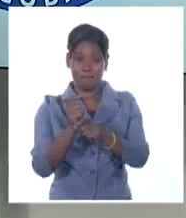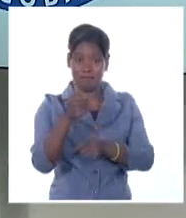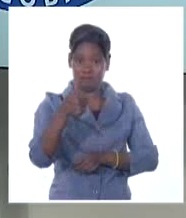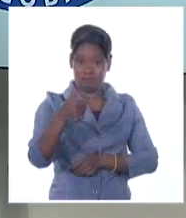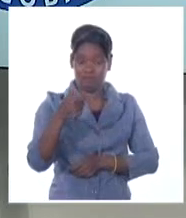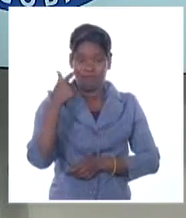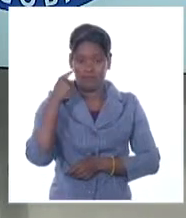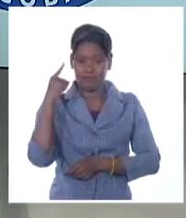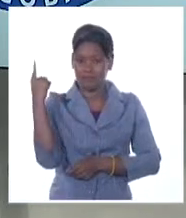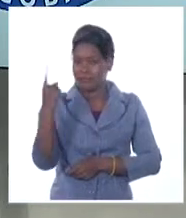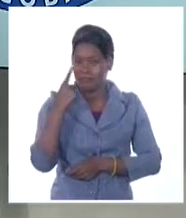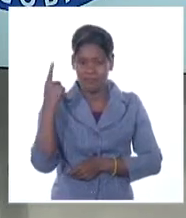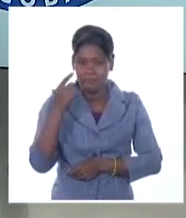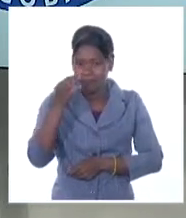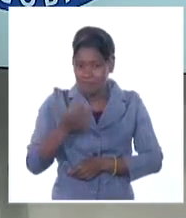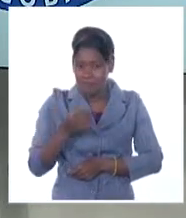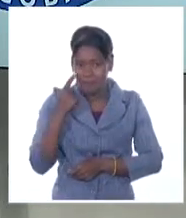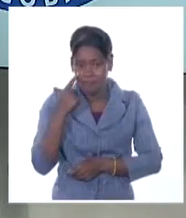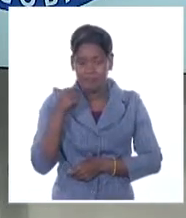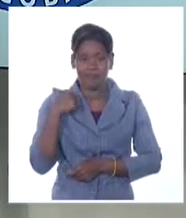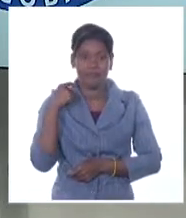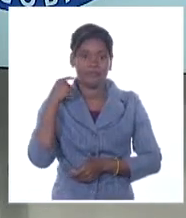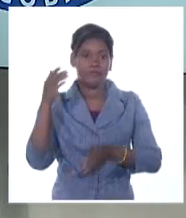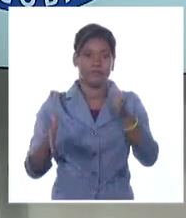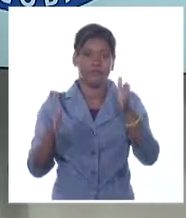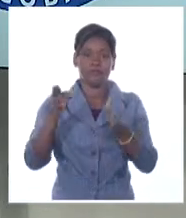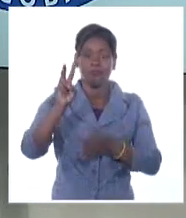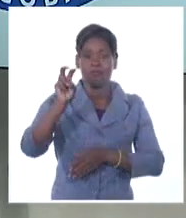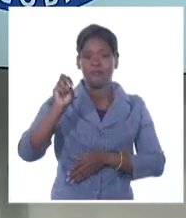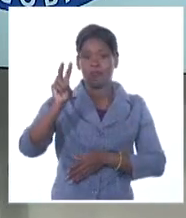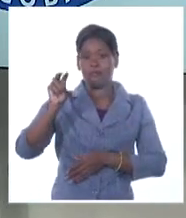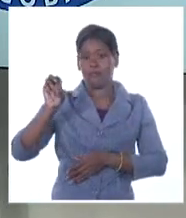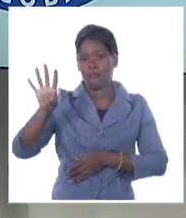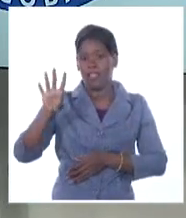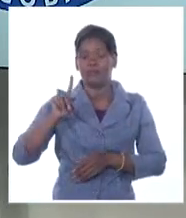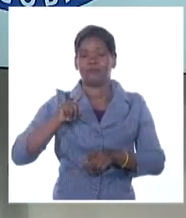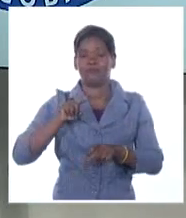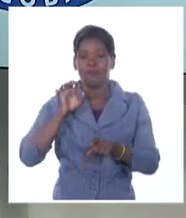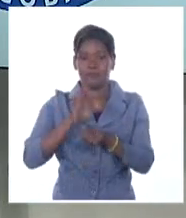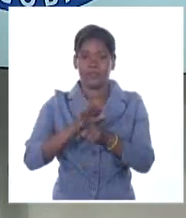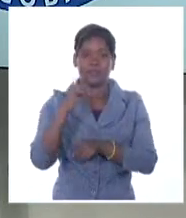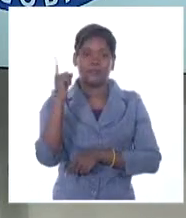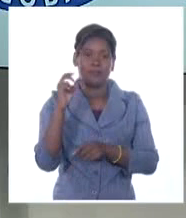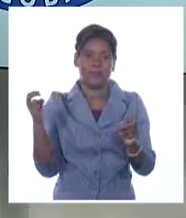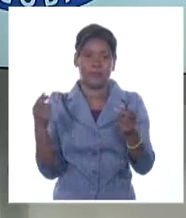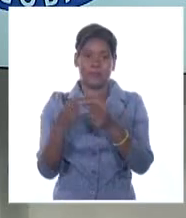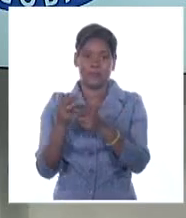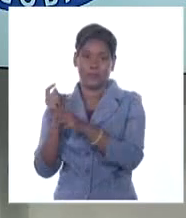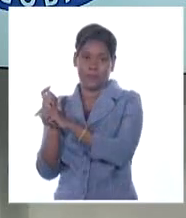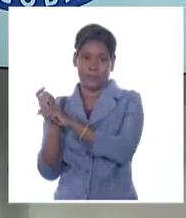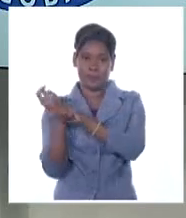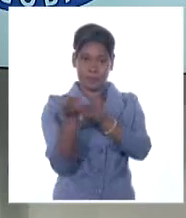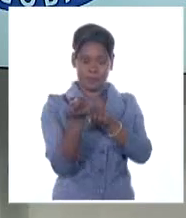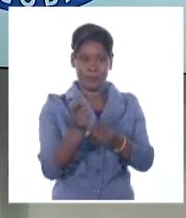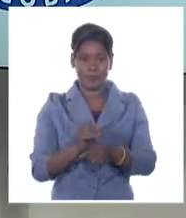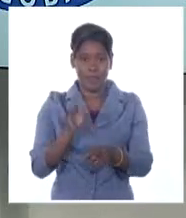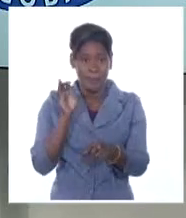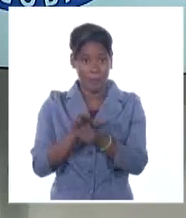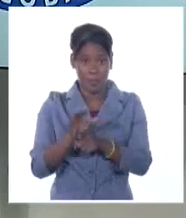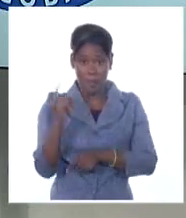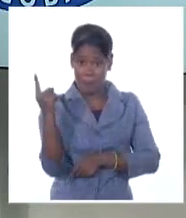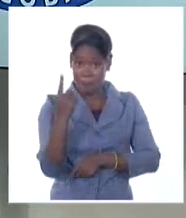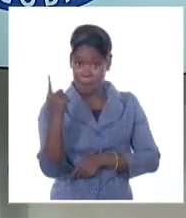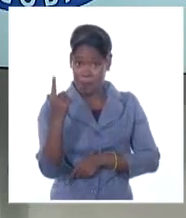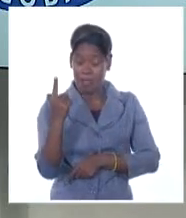informó que en el 2024 tendremos la primera edición de la Champions, donde asistirá el campeón de